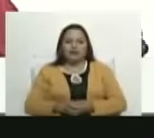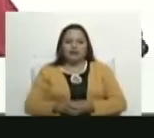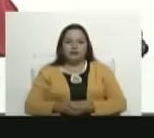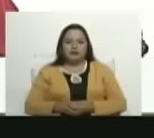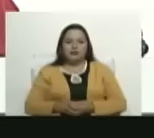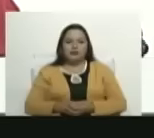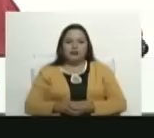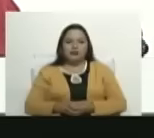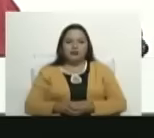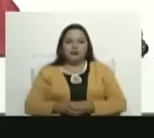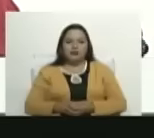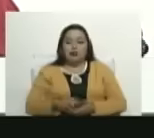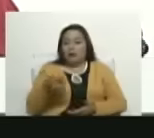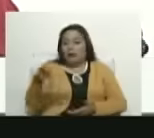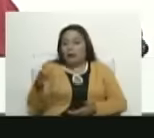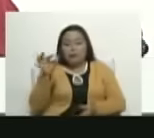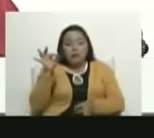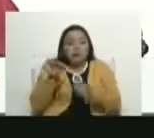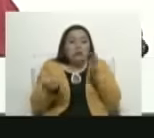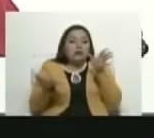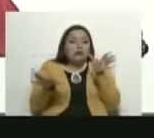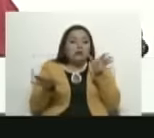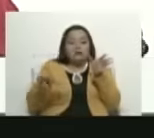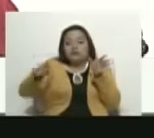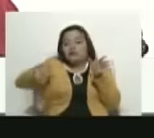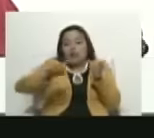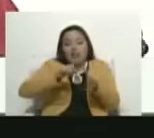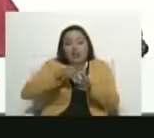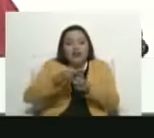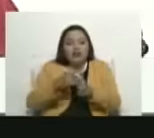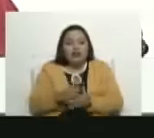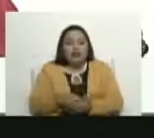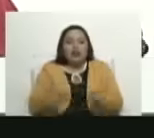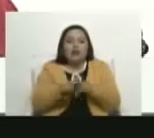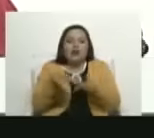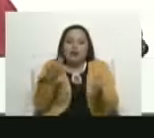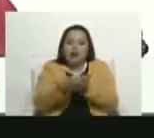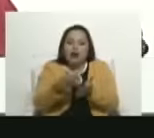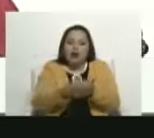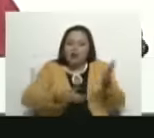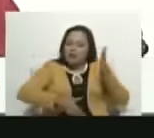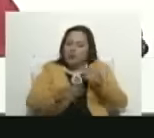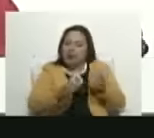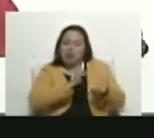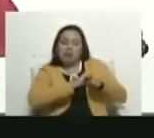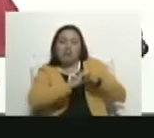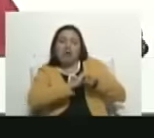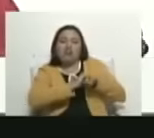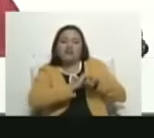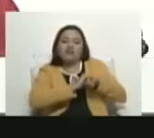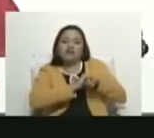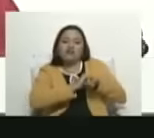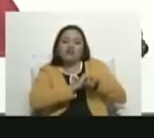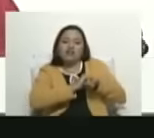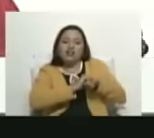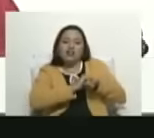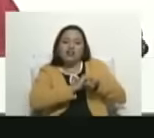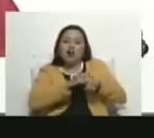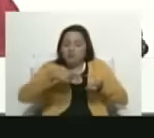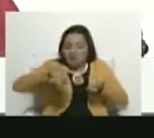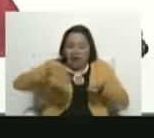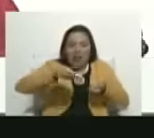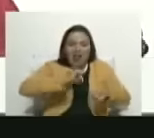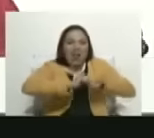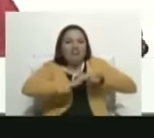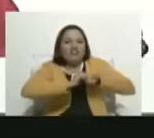Que aprovechen entonces y con lo que le están pagando vayan y se lavan el paltó bien lavado.